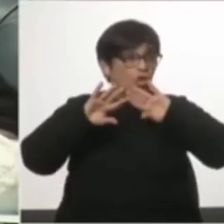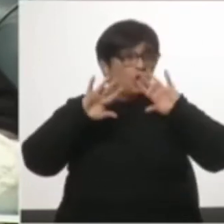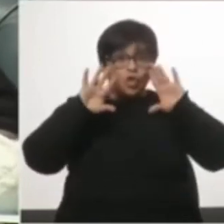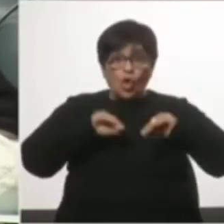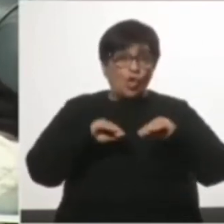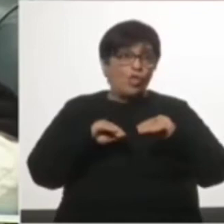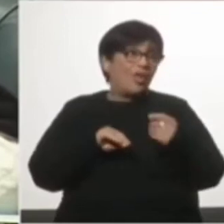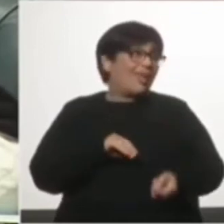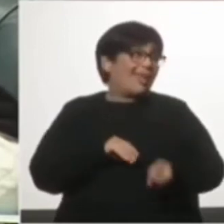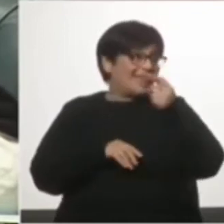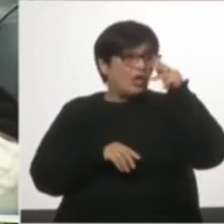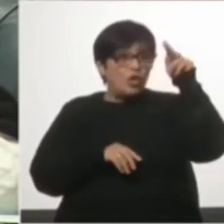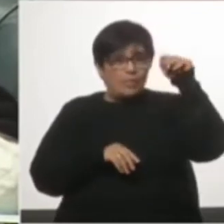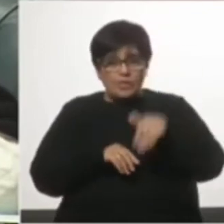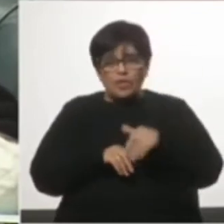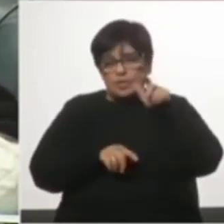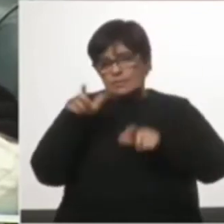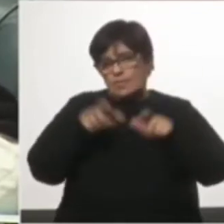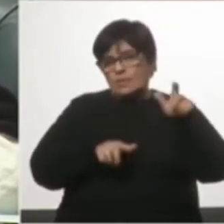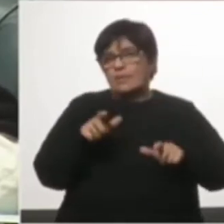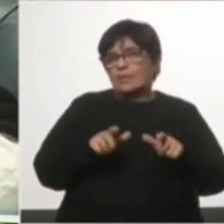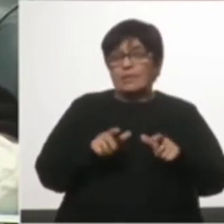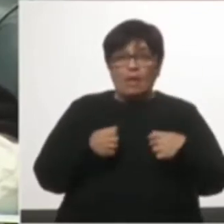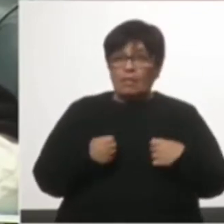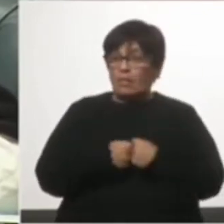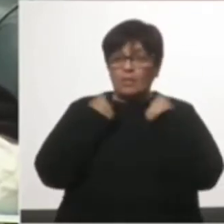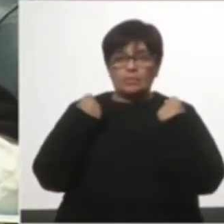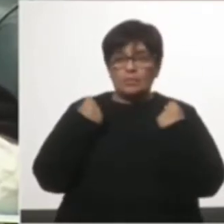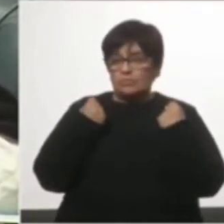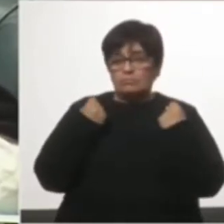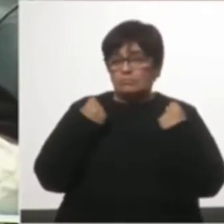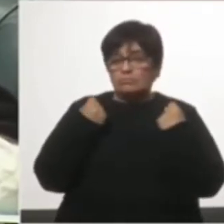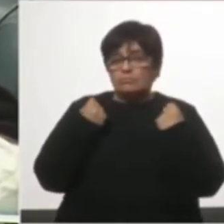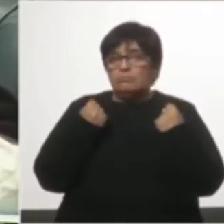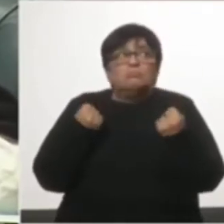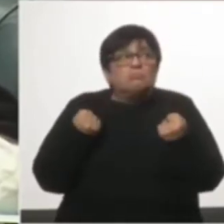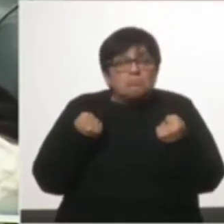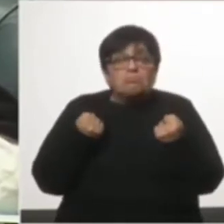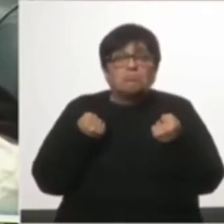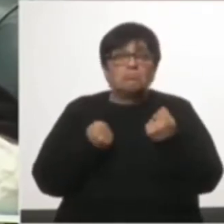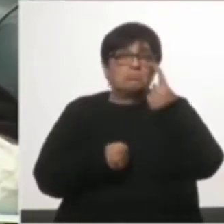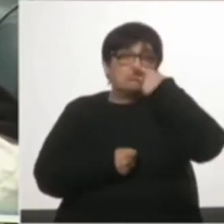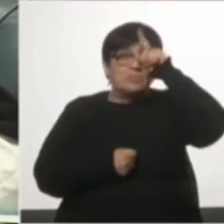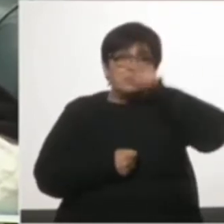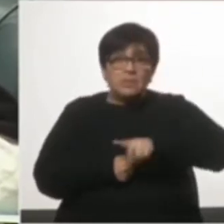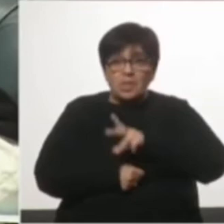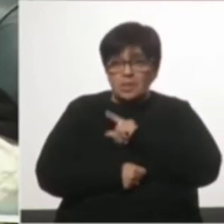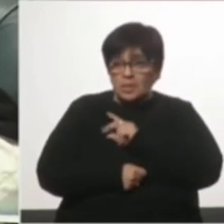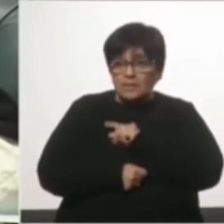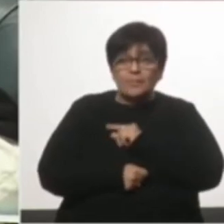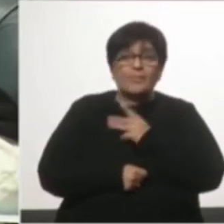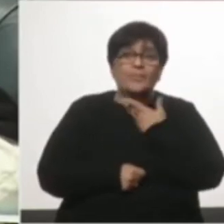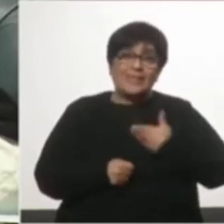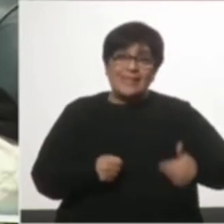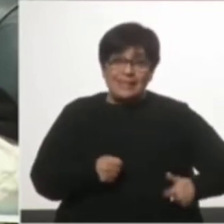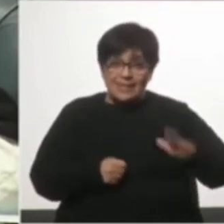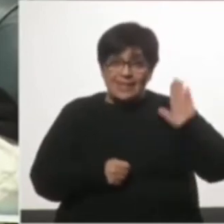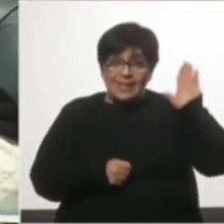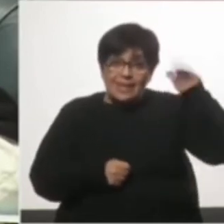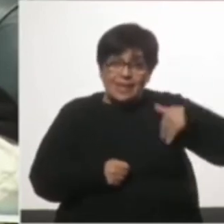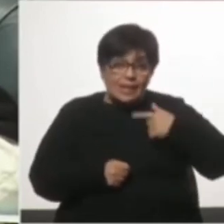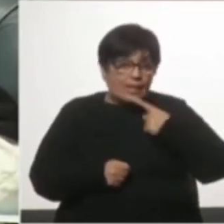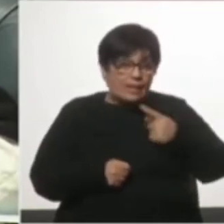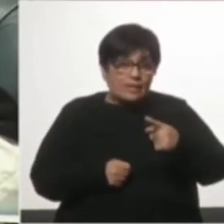vacunación de casi 2 millones de personas. Abruptamente, sin embargo, el 1 de diciembre, el presidente Lacalle